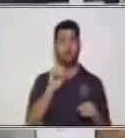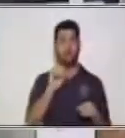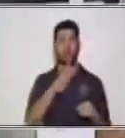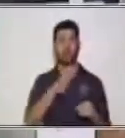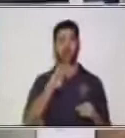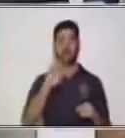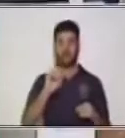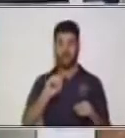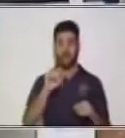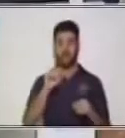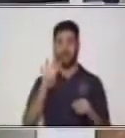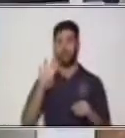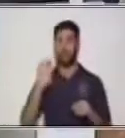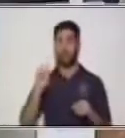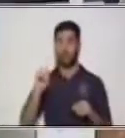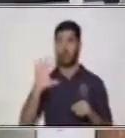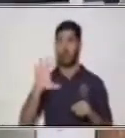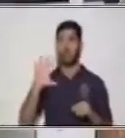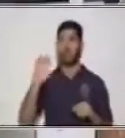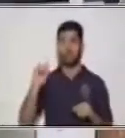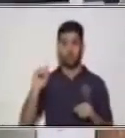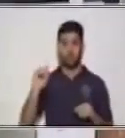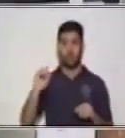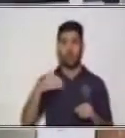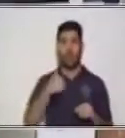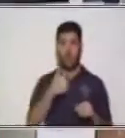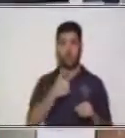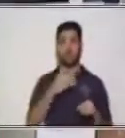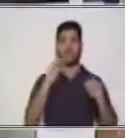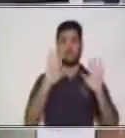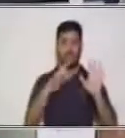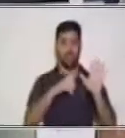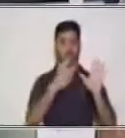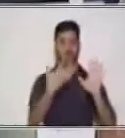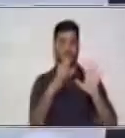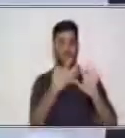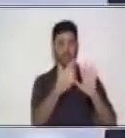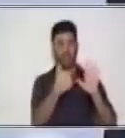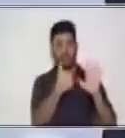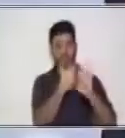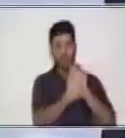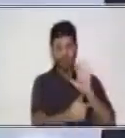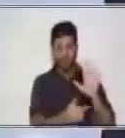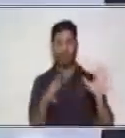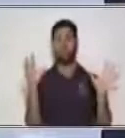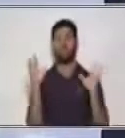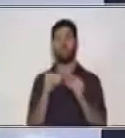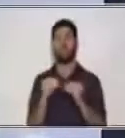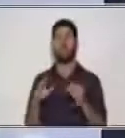30, 40, 50, tengo 5 monedas de 10 centavos, ¿cuánto tendré?